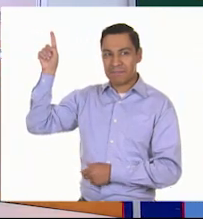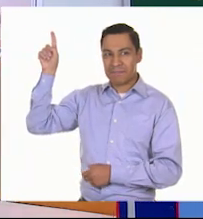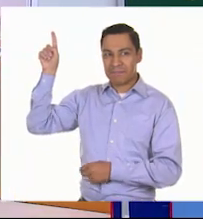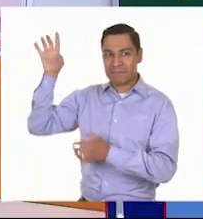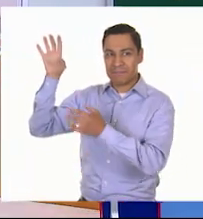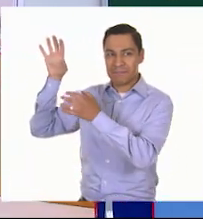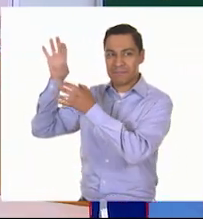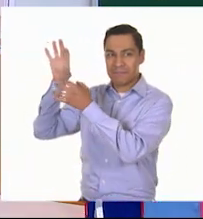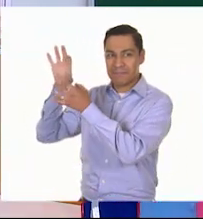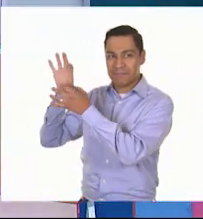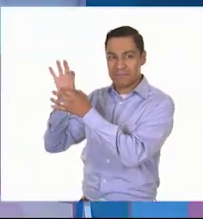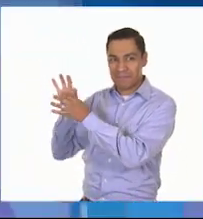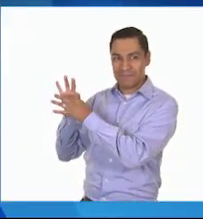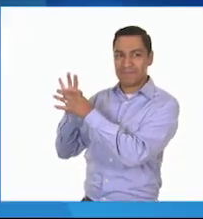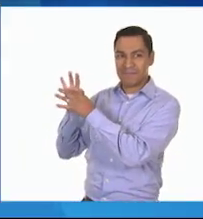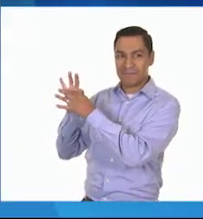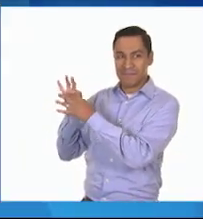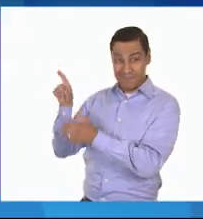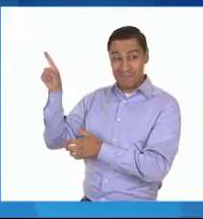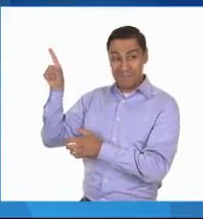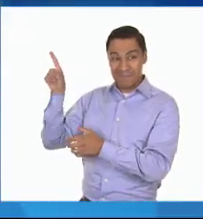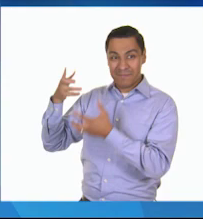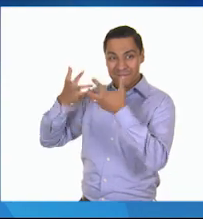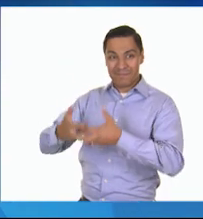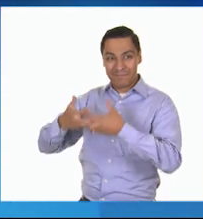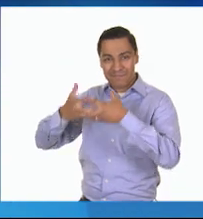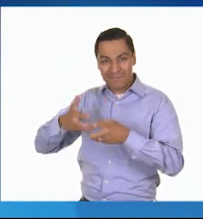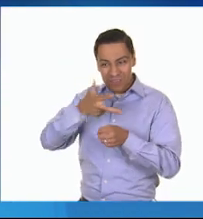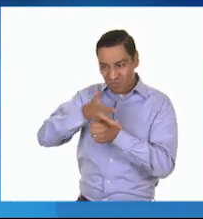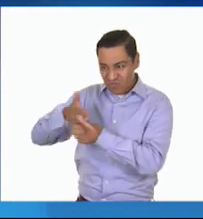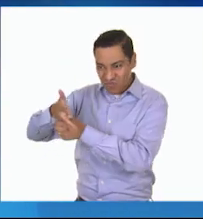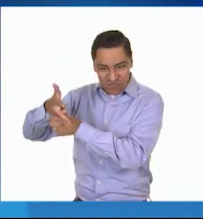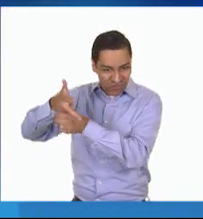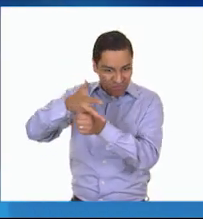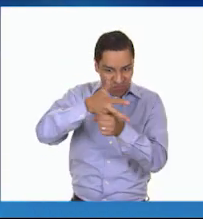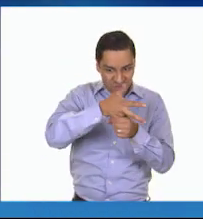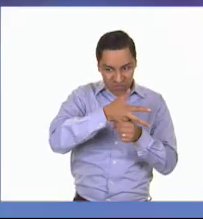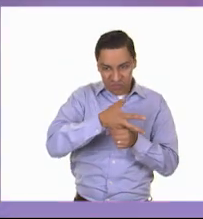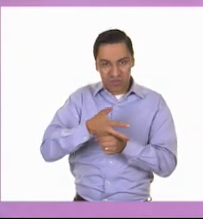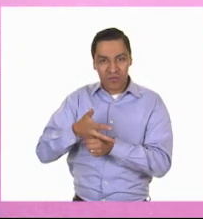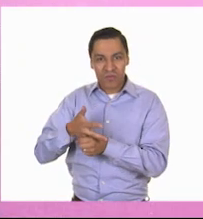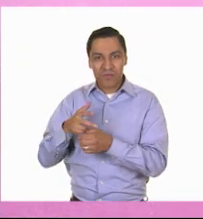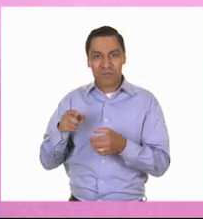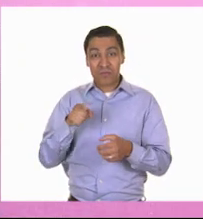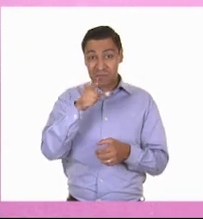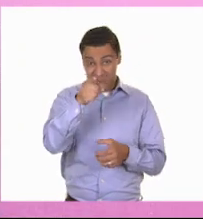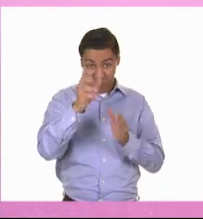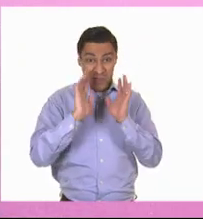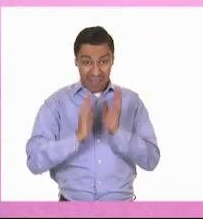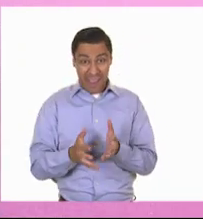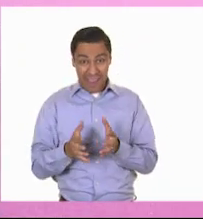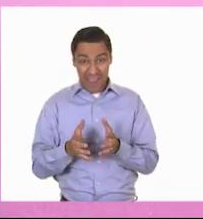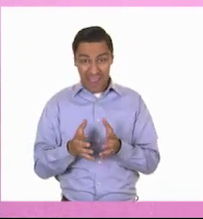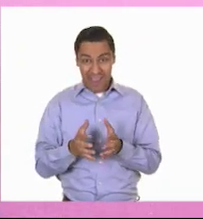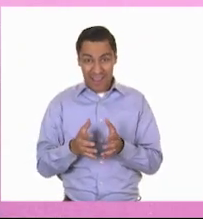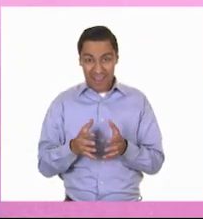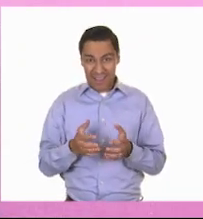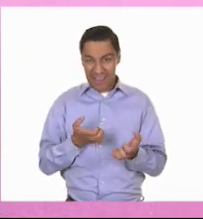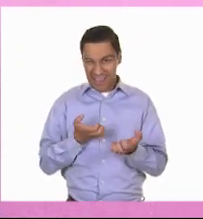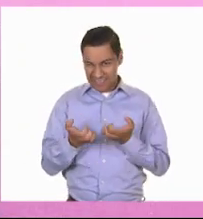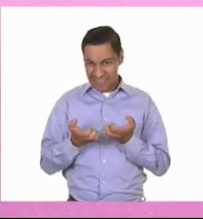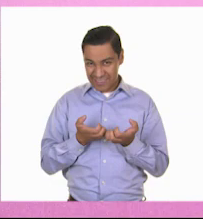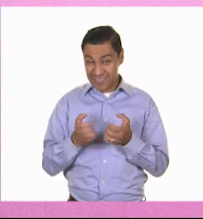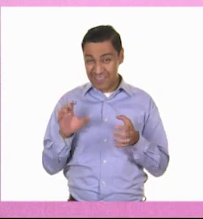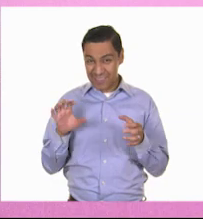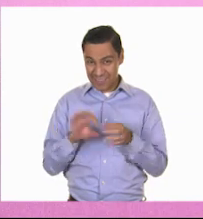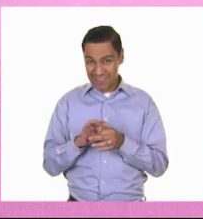Vamos a unirlo y con esto terminamos este ejercicio, Mariana. ¡Wow! ¿Y allá en casa cómo lo hicieron? ¿También están con nosotros? Seguramente le salió